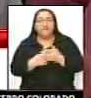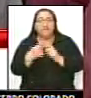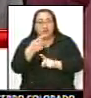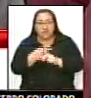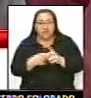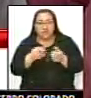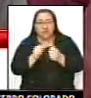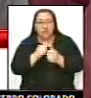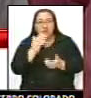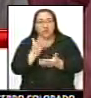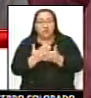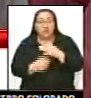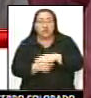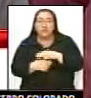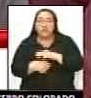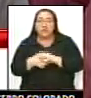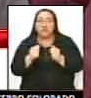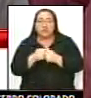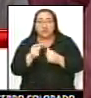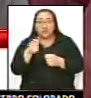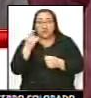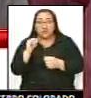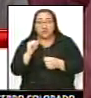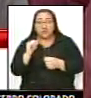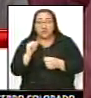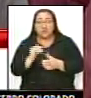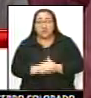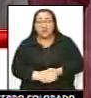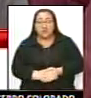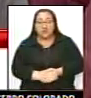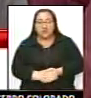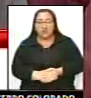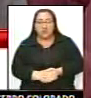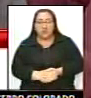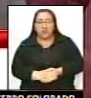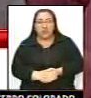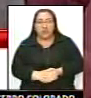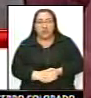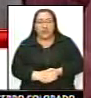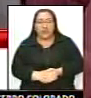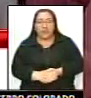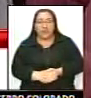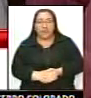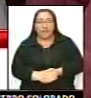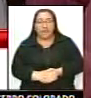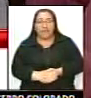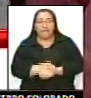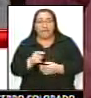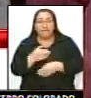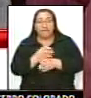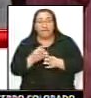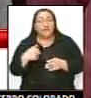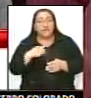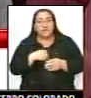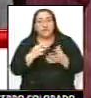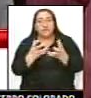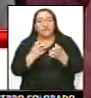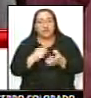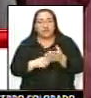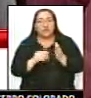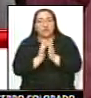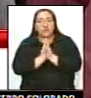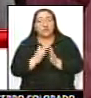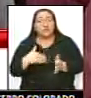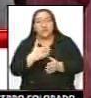de corrupción, principalmente por esta modalidad de asociaciones público-privadas. Esta modalidad nosotros quisiéramos de que se